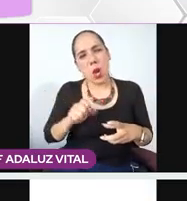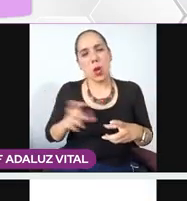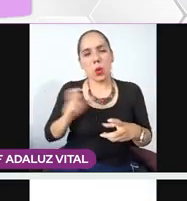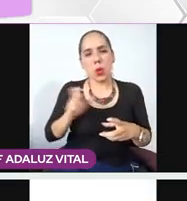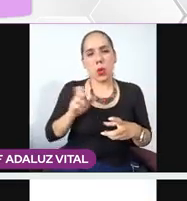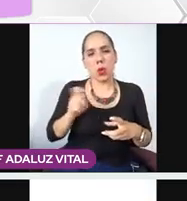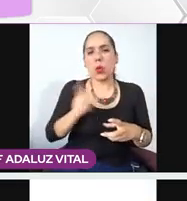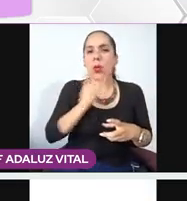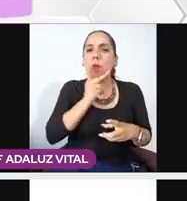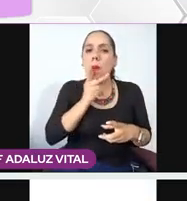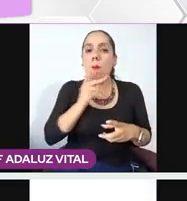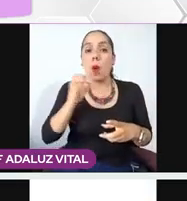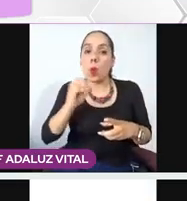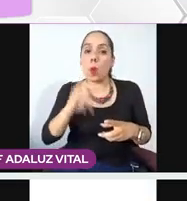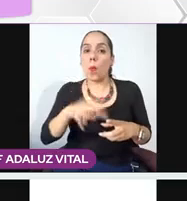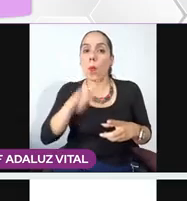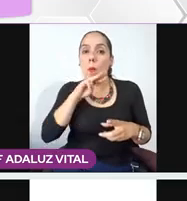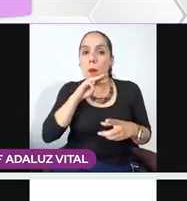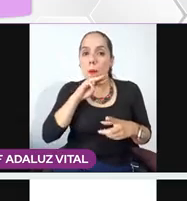ver con familias extensas.